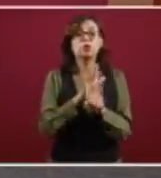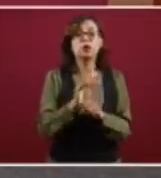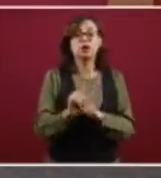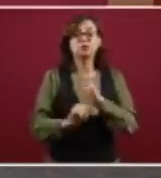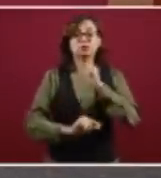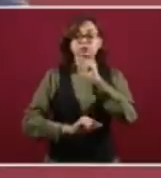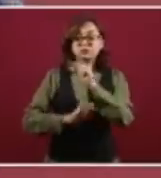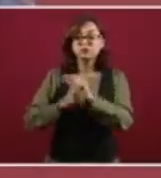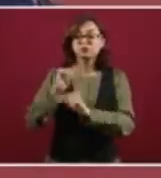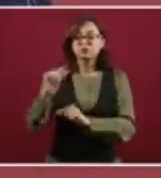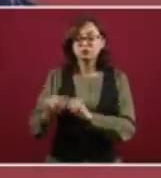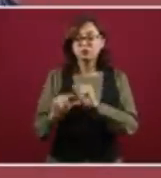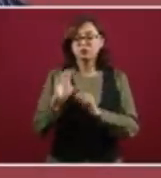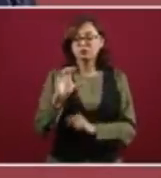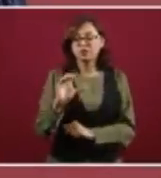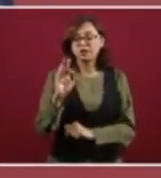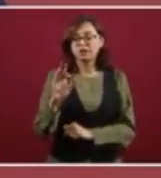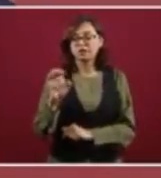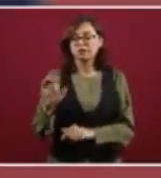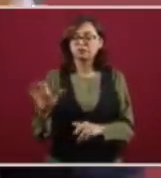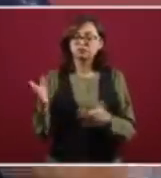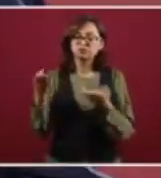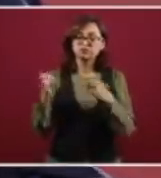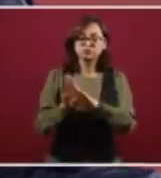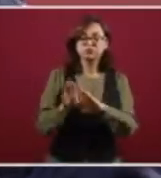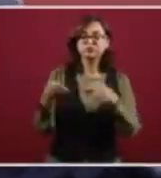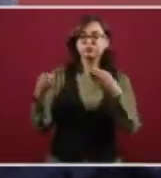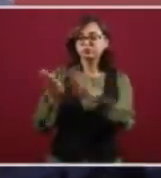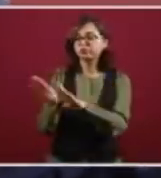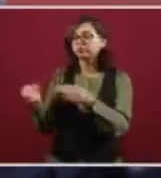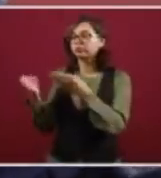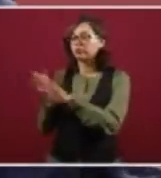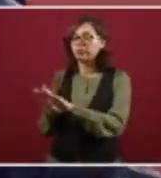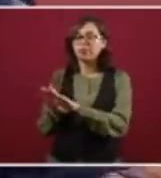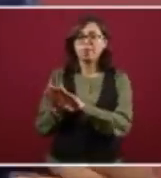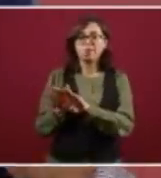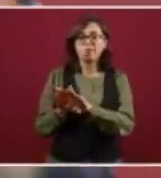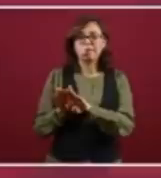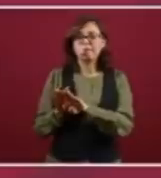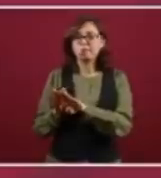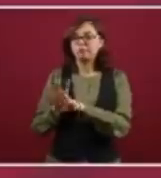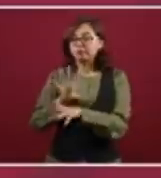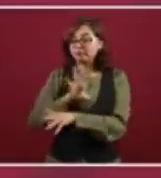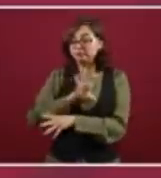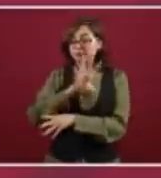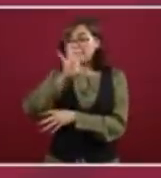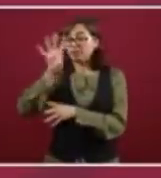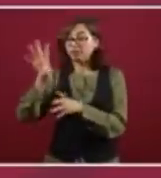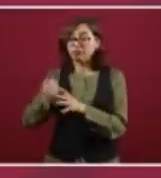las plantas de la Comisión Federal de Electricidad y que el mercado